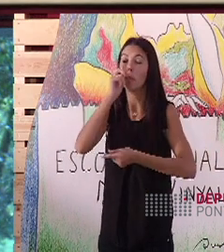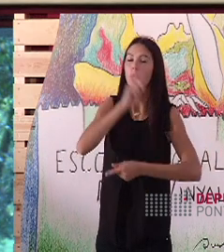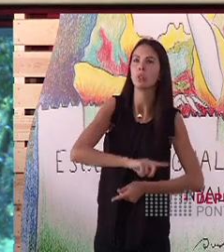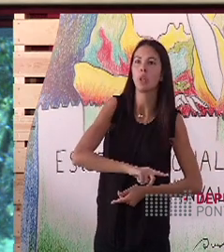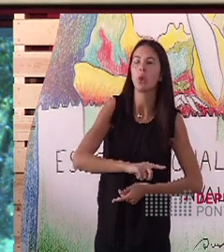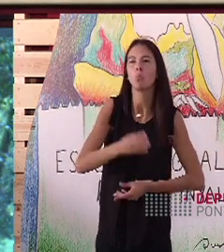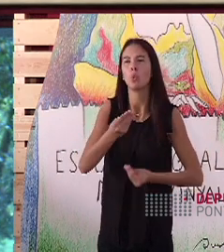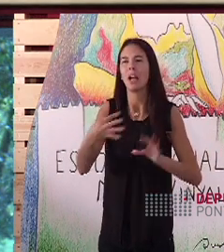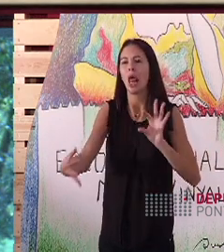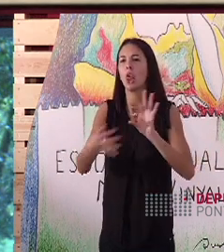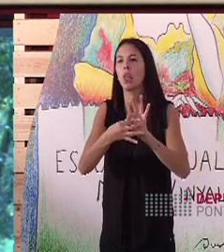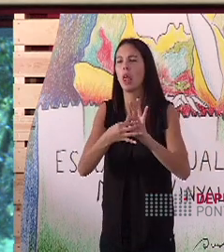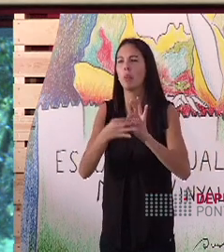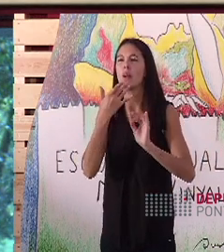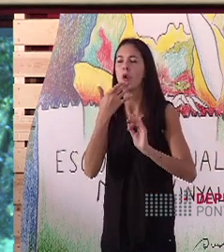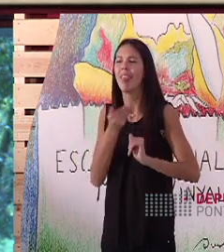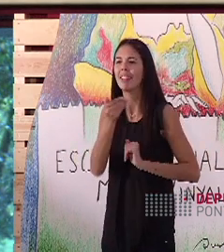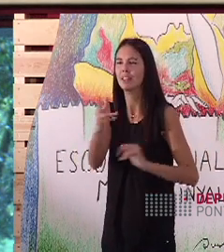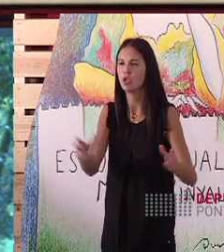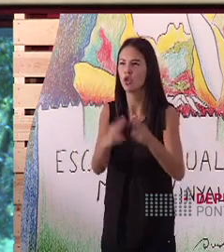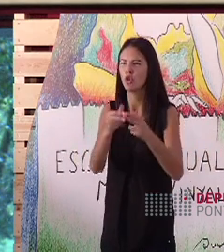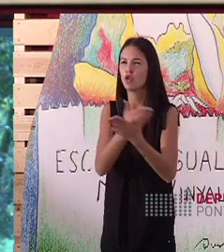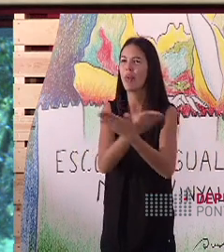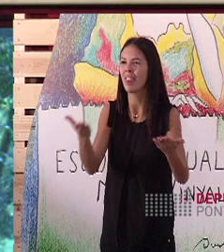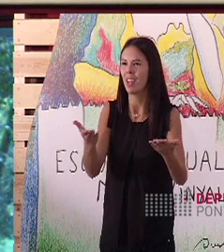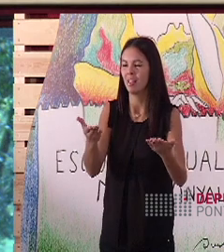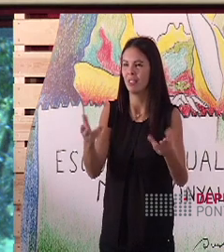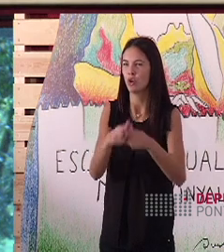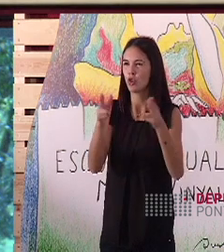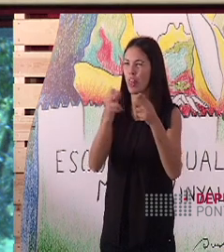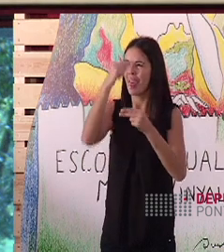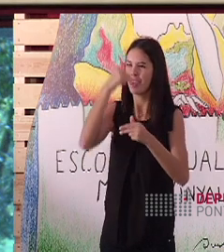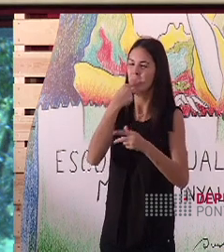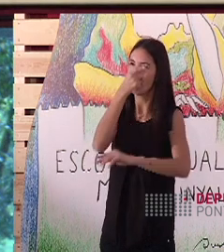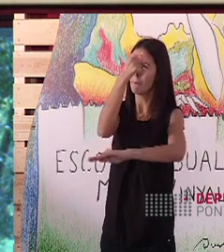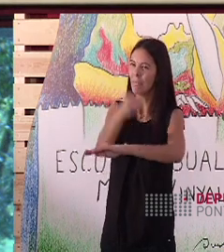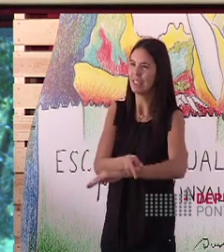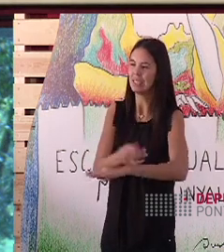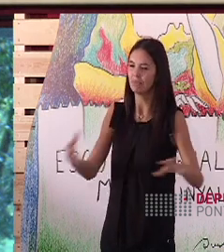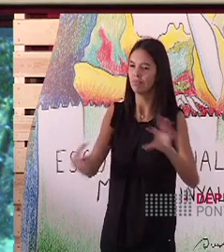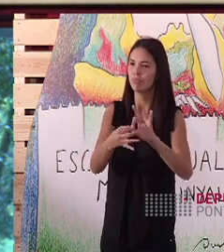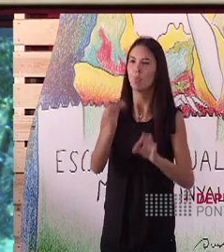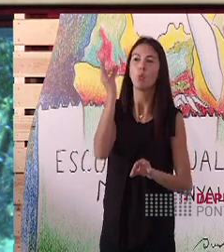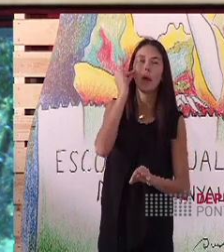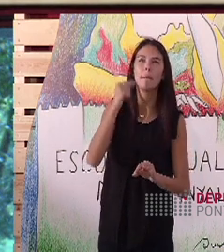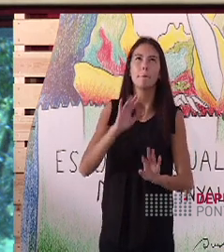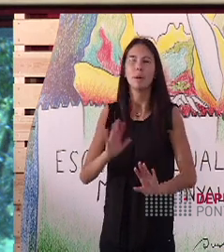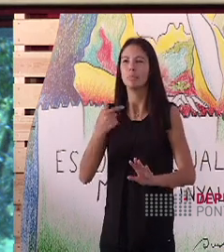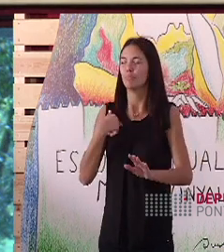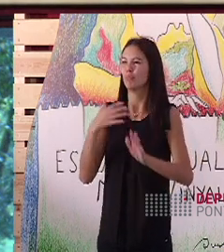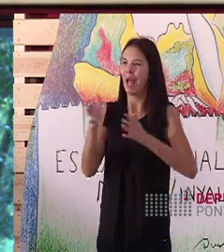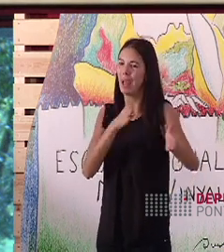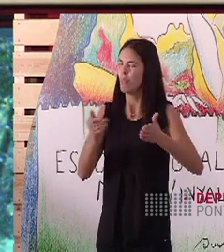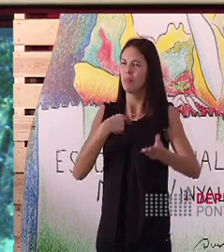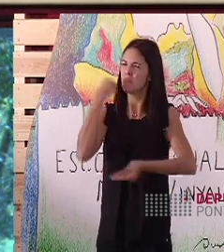mucho que ver con el destino social que las sociedades patriarcales ofrecen a las mujeres, pero nunca pensé, o a lo largo de muchos años,